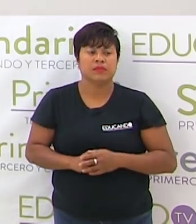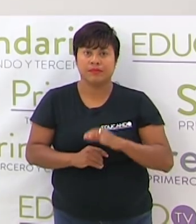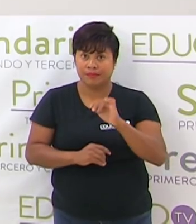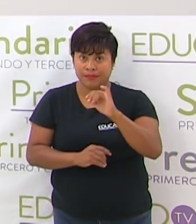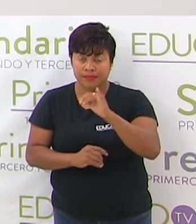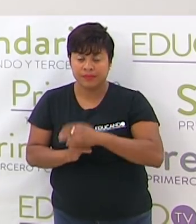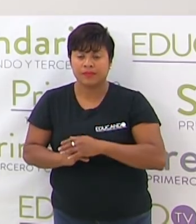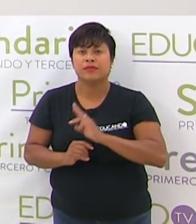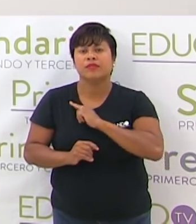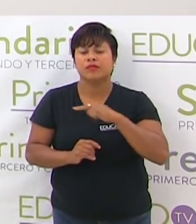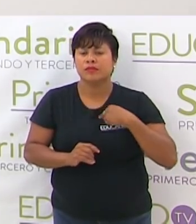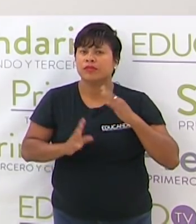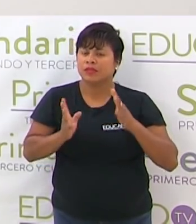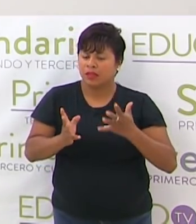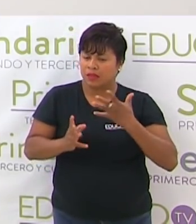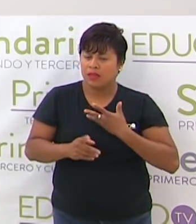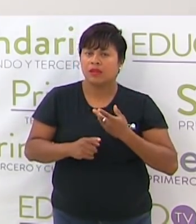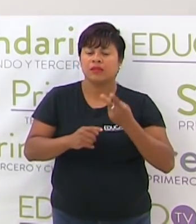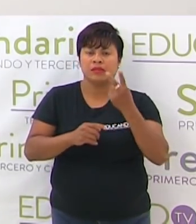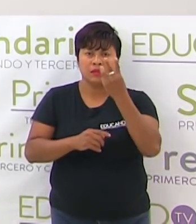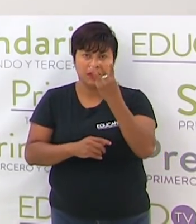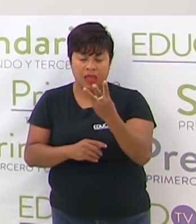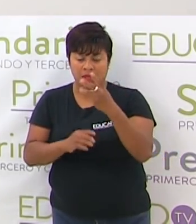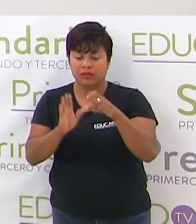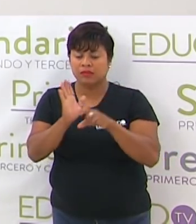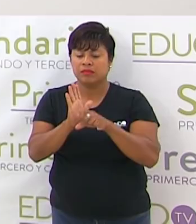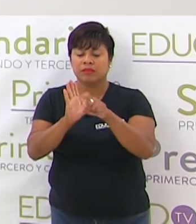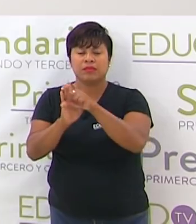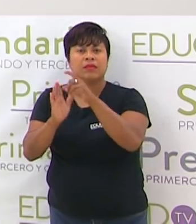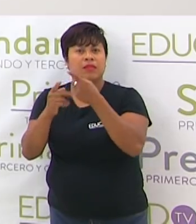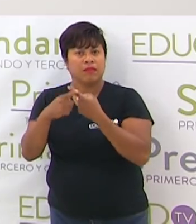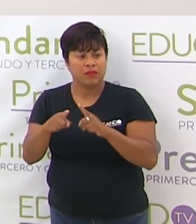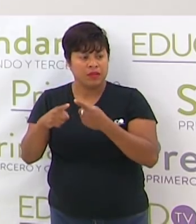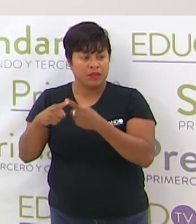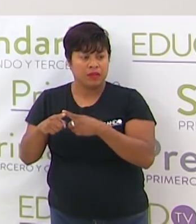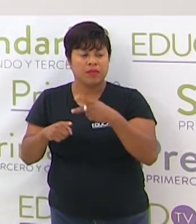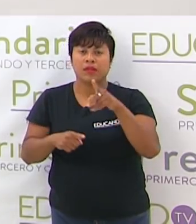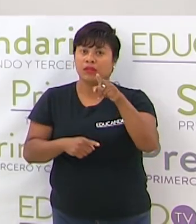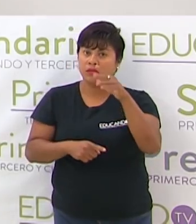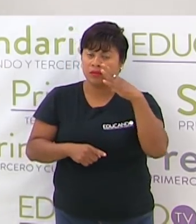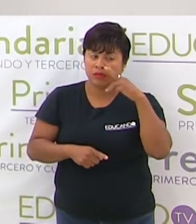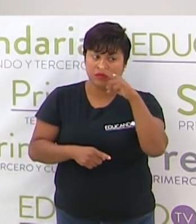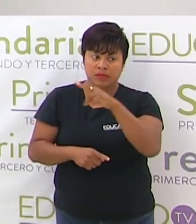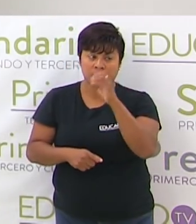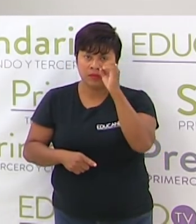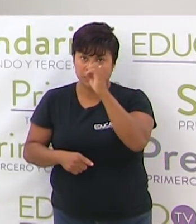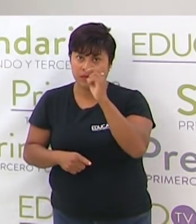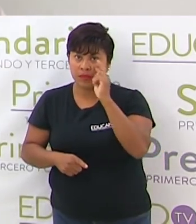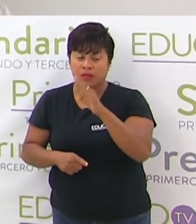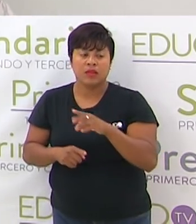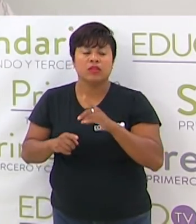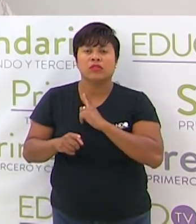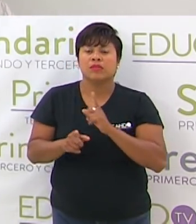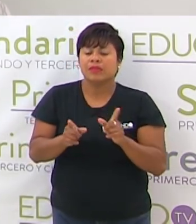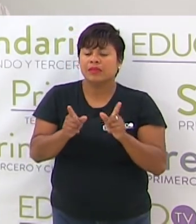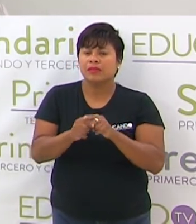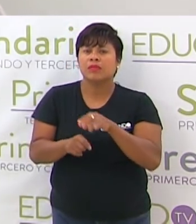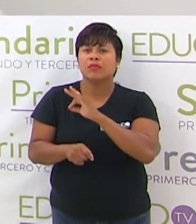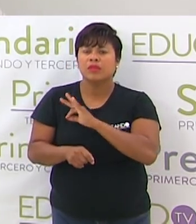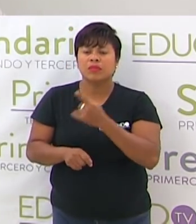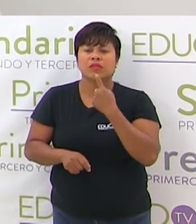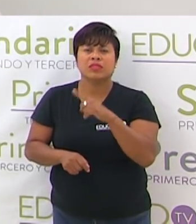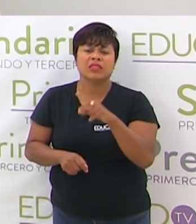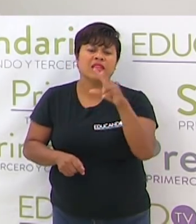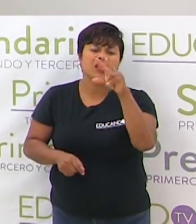centímetros, ¿sí? Ya llevamos 3 figuras diferentes, pero si las observamos a simple vista, podemos